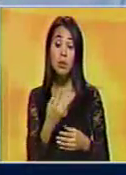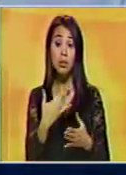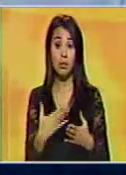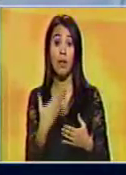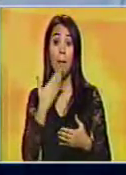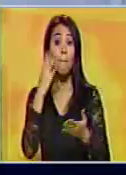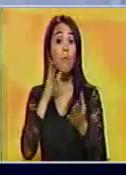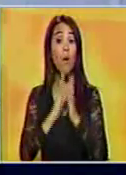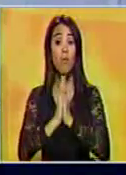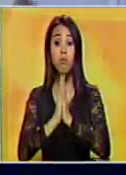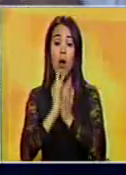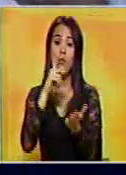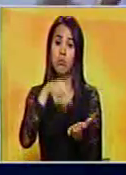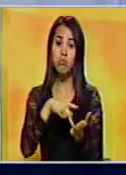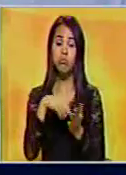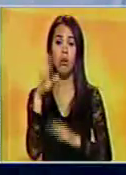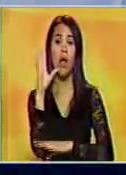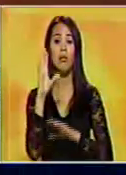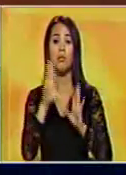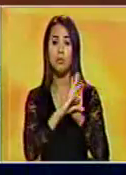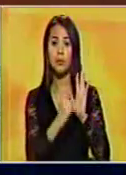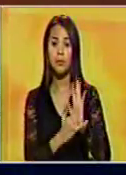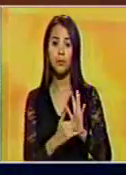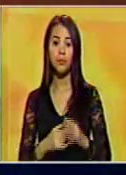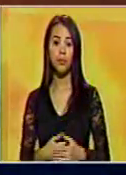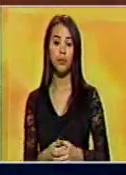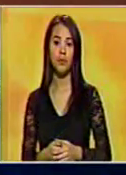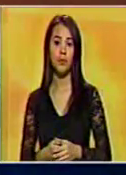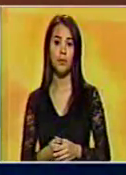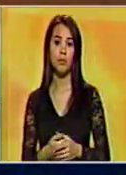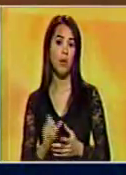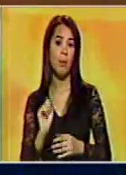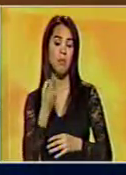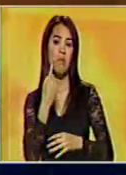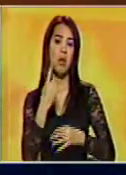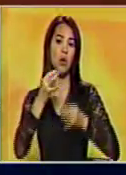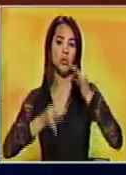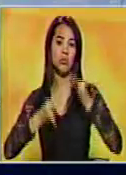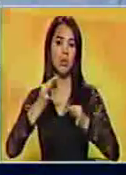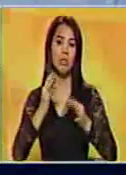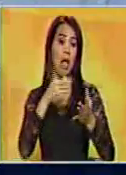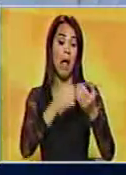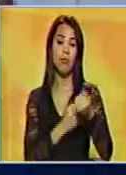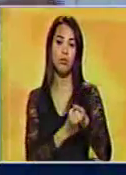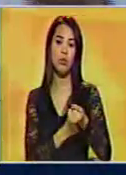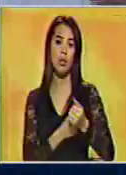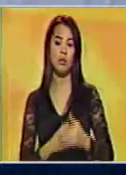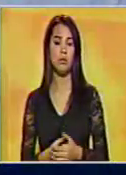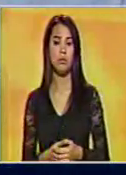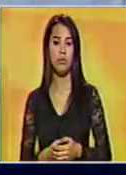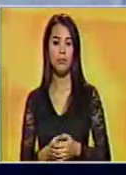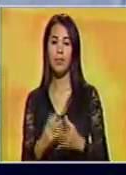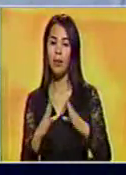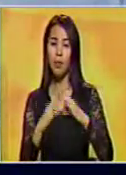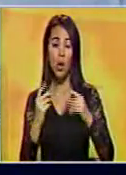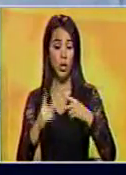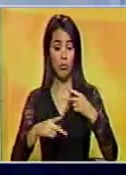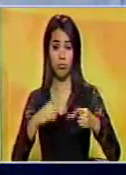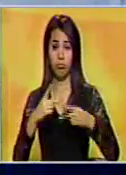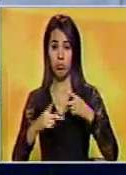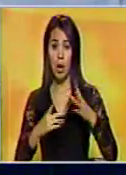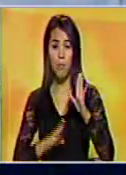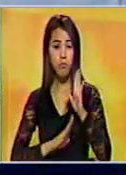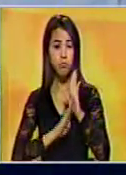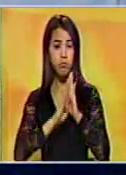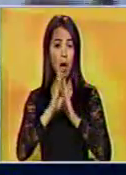juramentarse. Pero él prefirió pararle a su partido Primero Justicia y a todo lo que ellos han venido desarrollando,